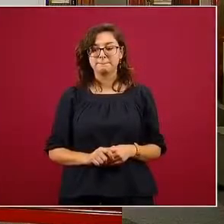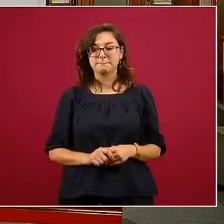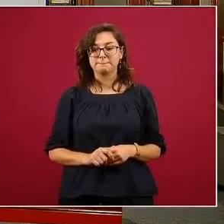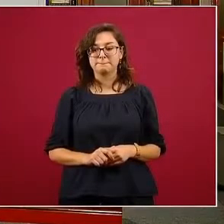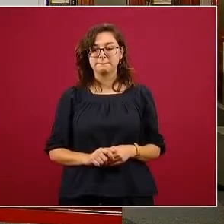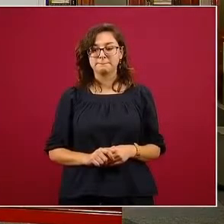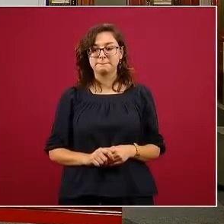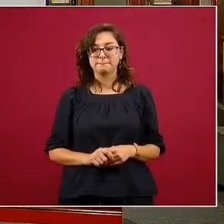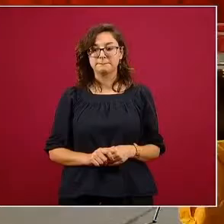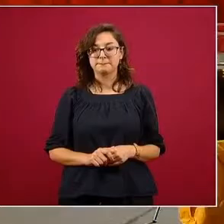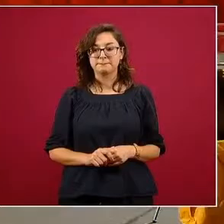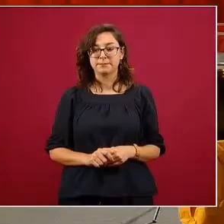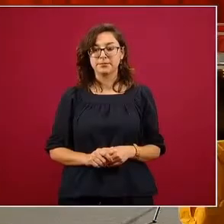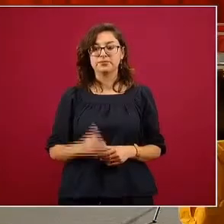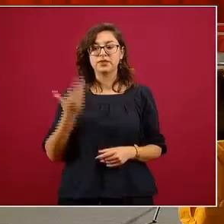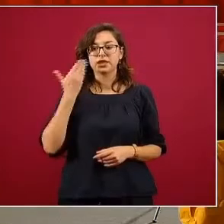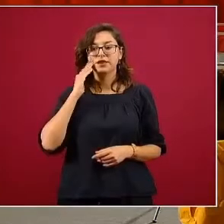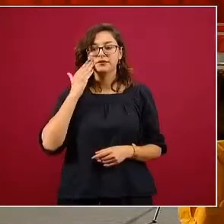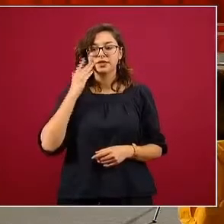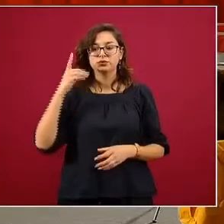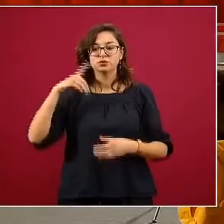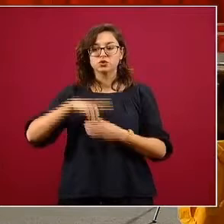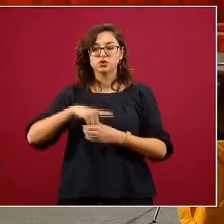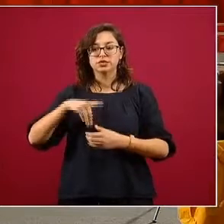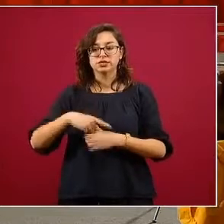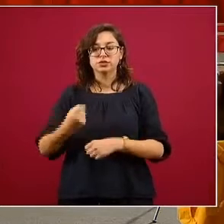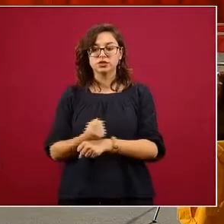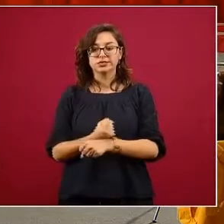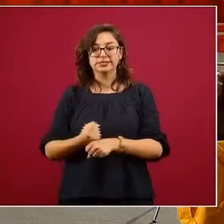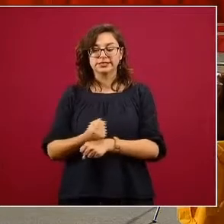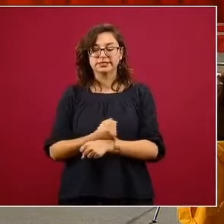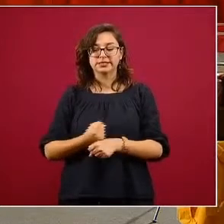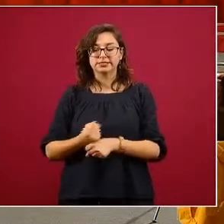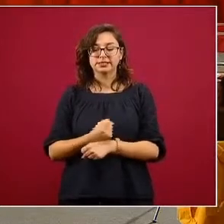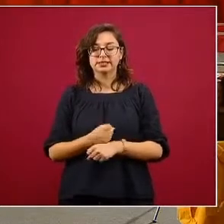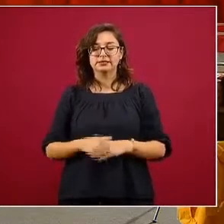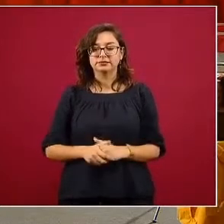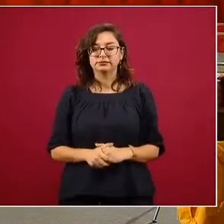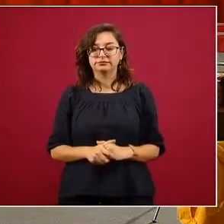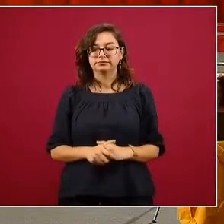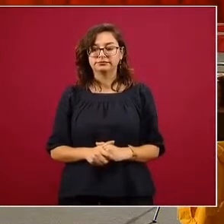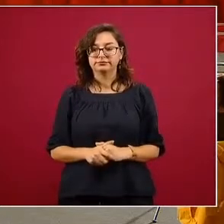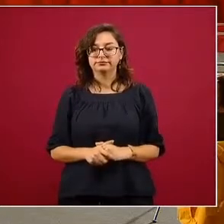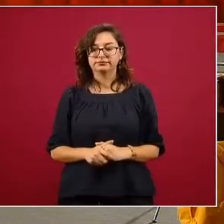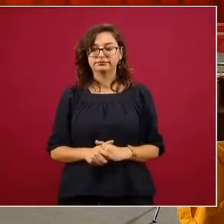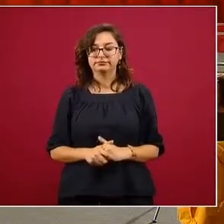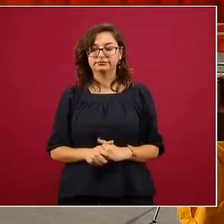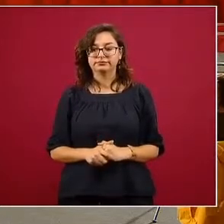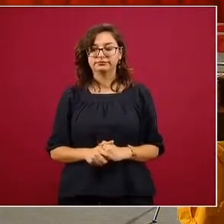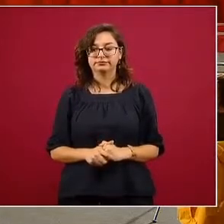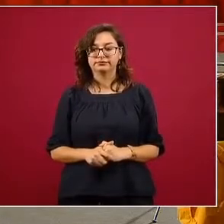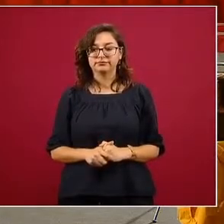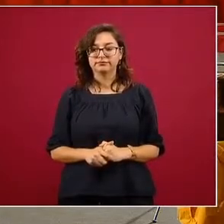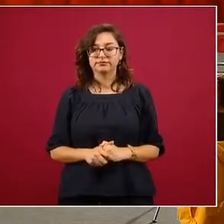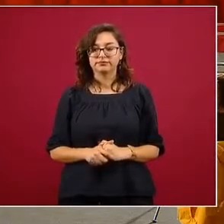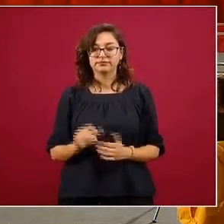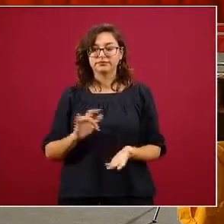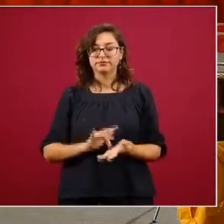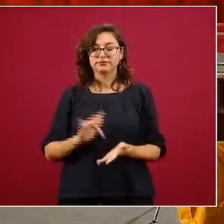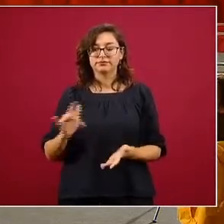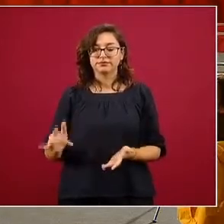que le pusieron? Facebook, donación de sangre. Donación de sangre. Sí. Nada. Muchas gracias.